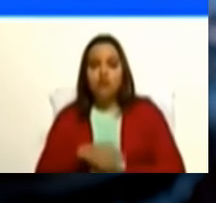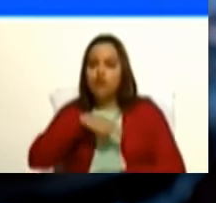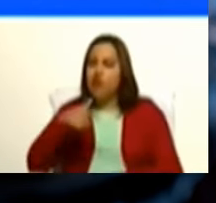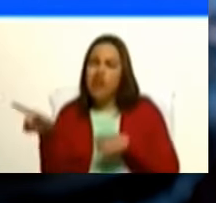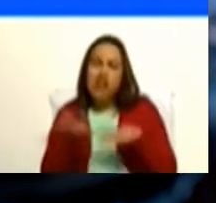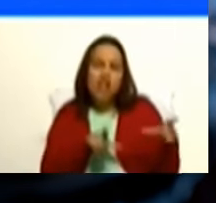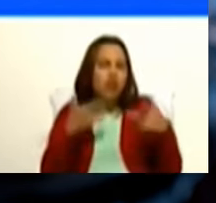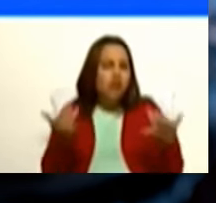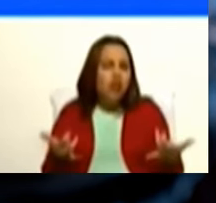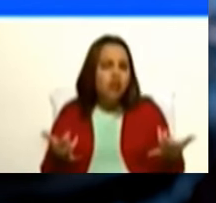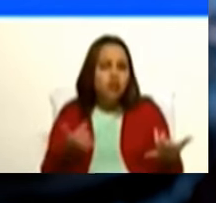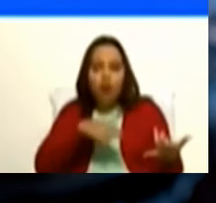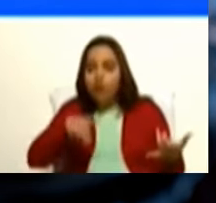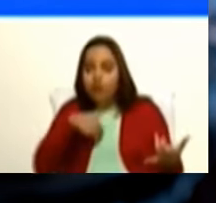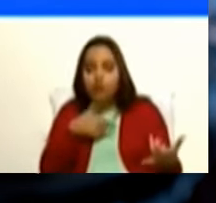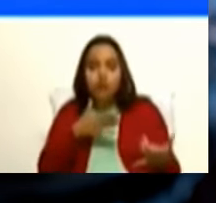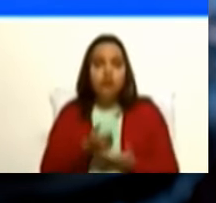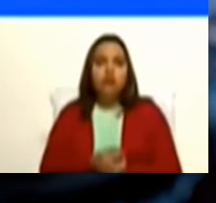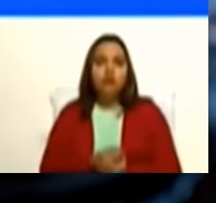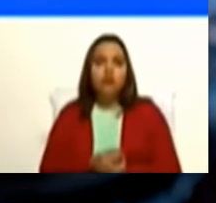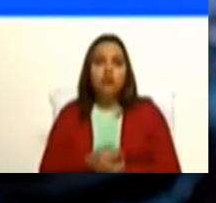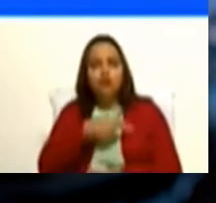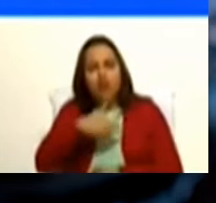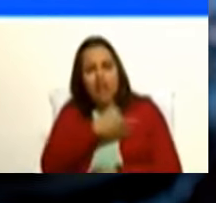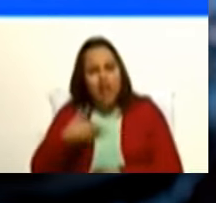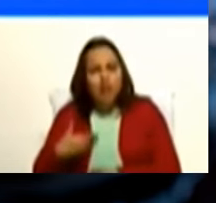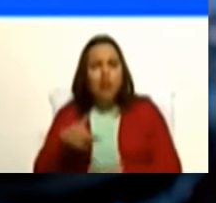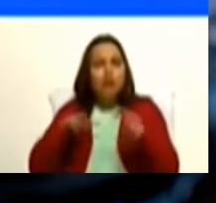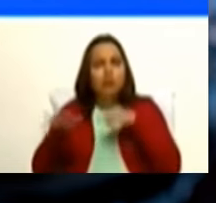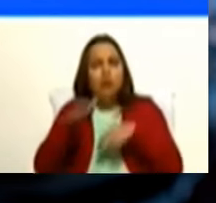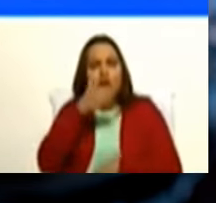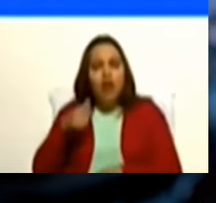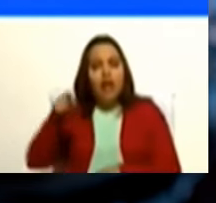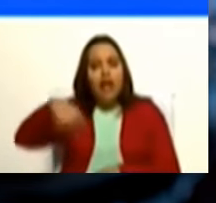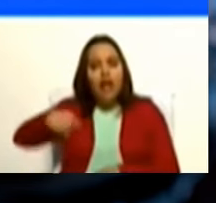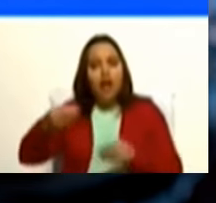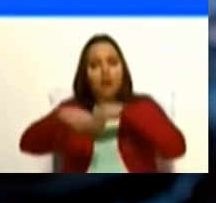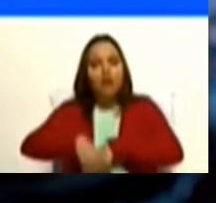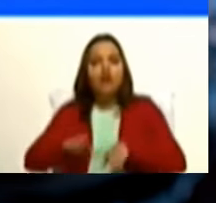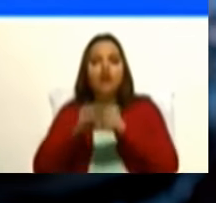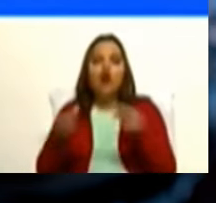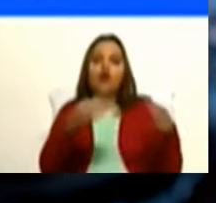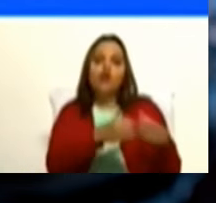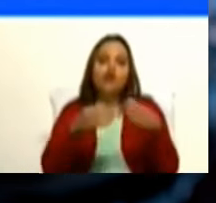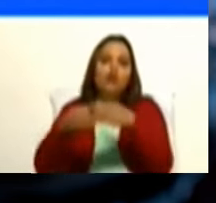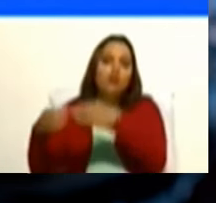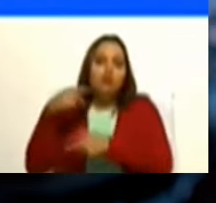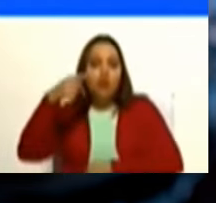preparados, estamos listos, lo queremos y es el consenso de todos los sectores